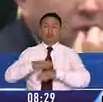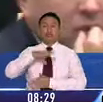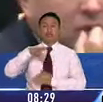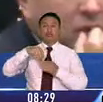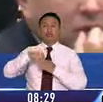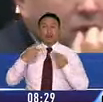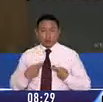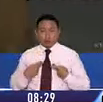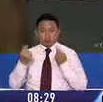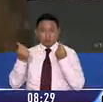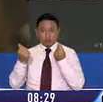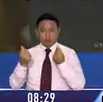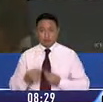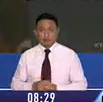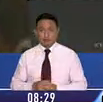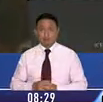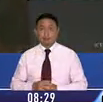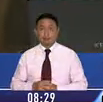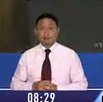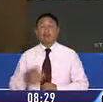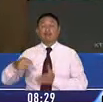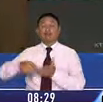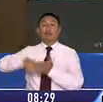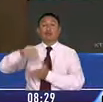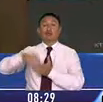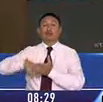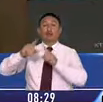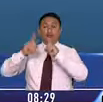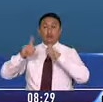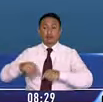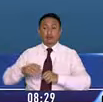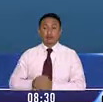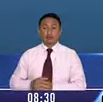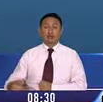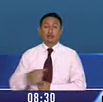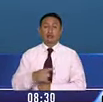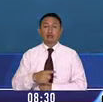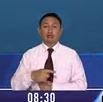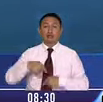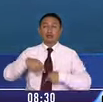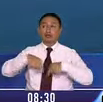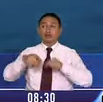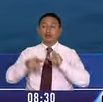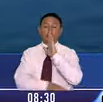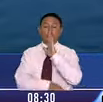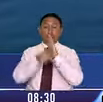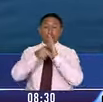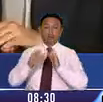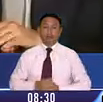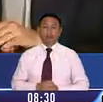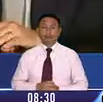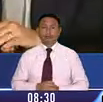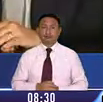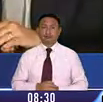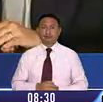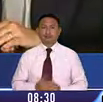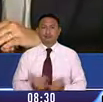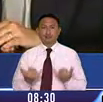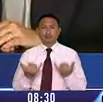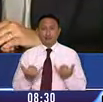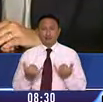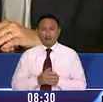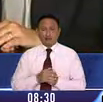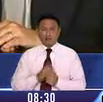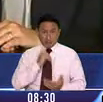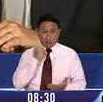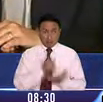peculado en la adjudicación de varios contratos de transporte de petróleo. No se trata de la verdad